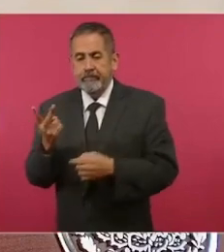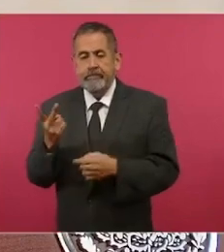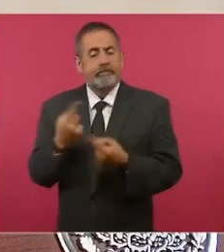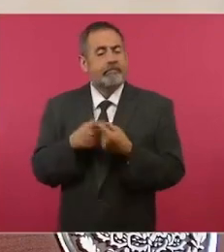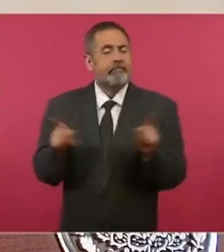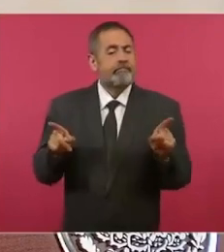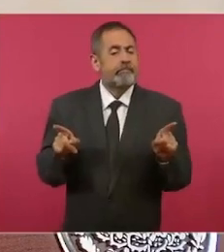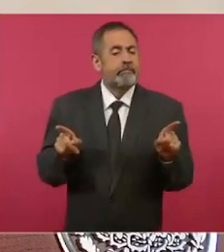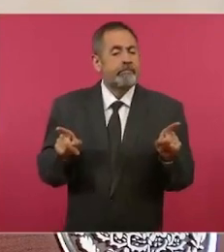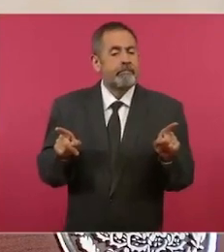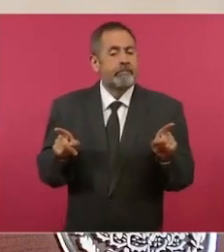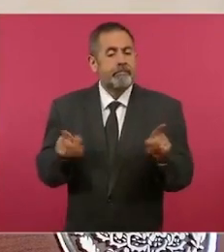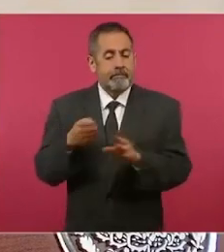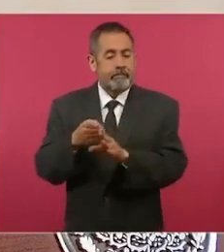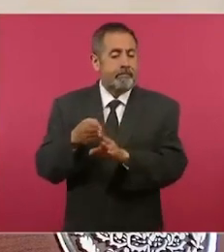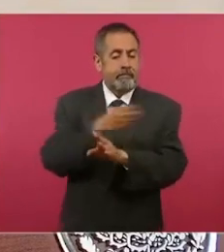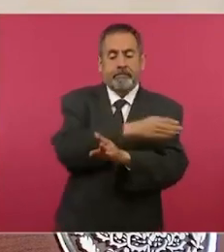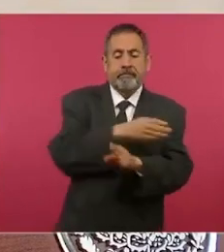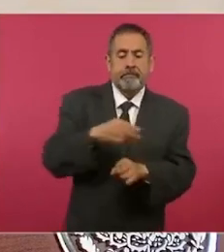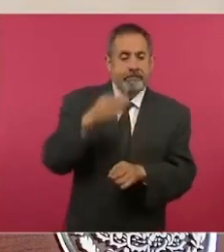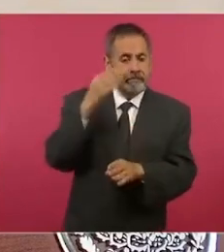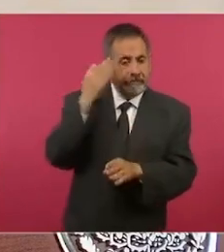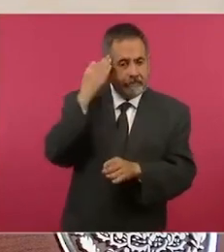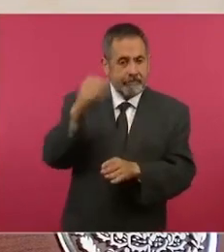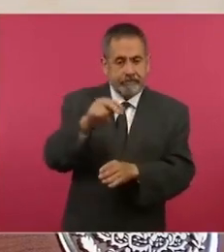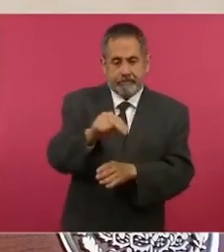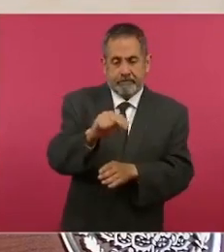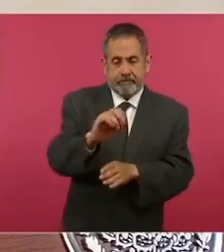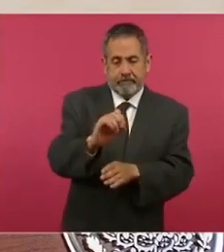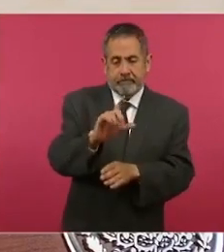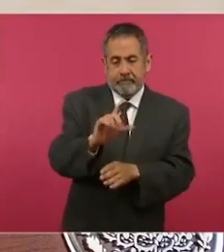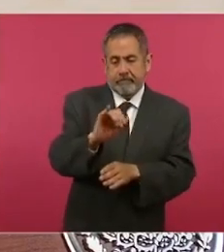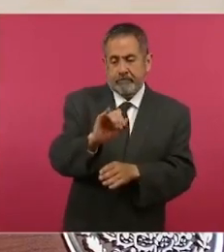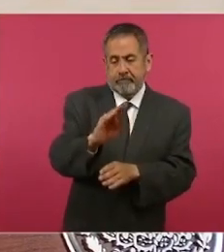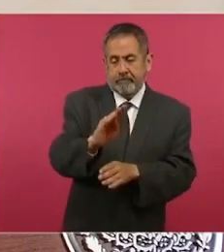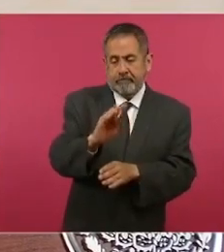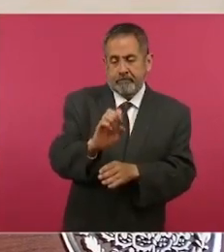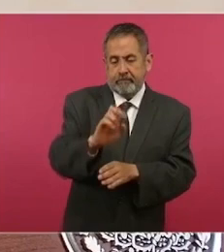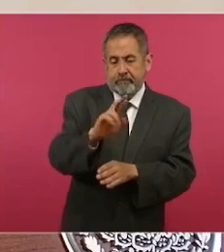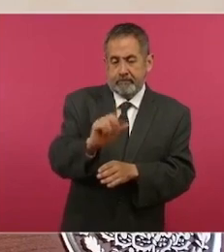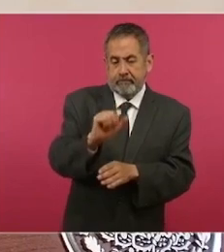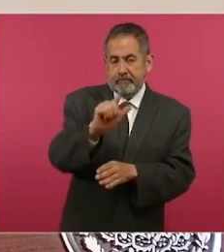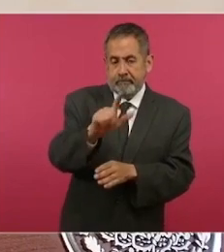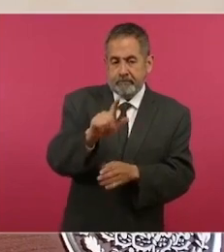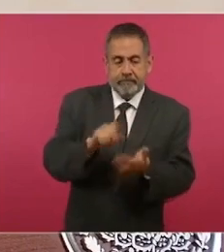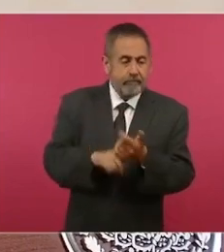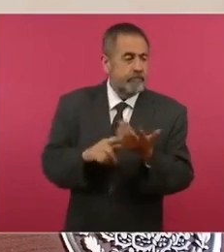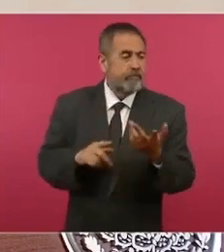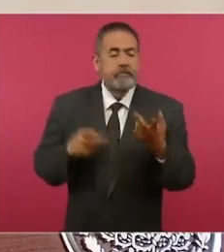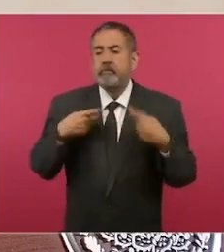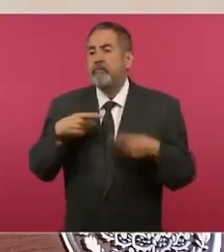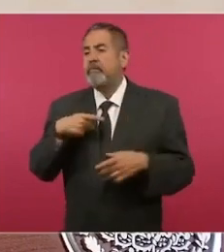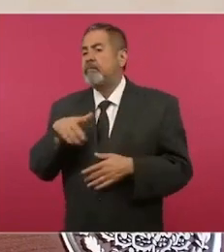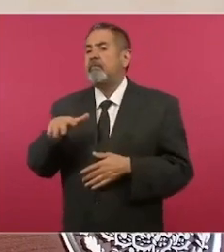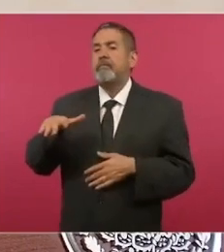Antes del periodo neoliberal, el término para medir el bienestar del